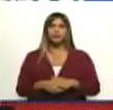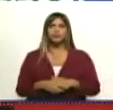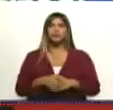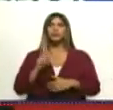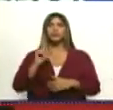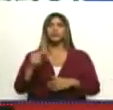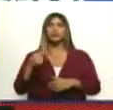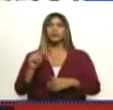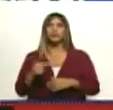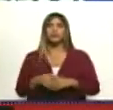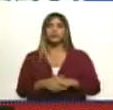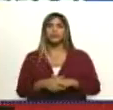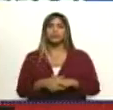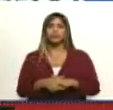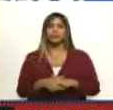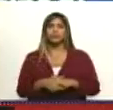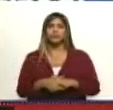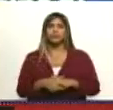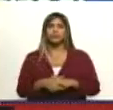y punto punto